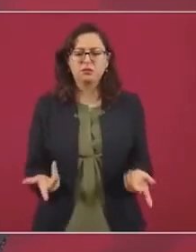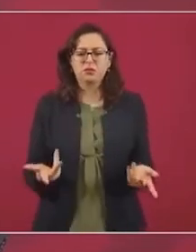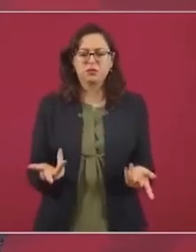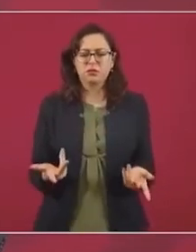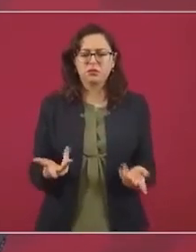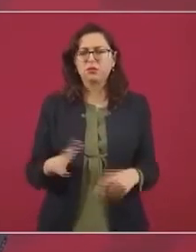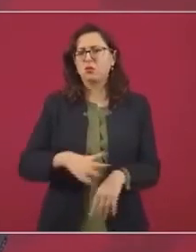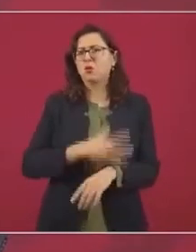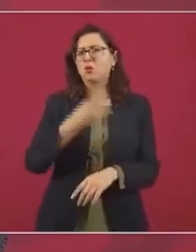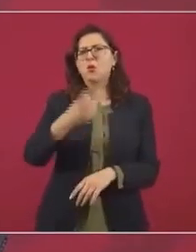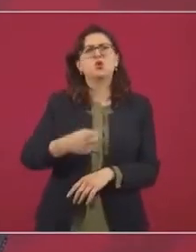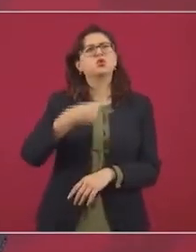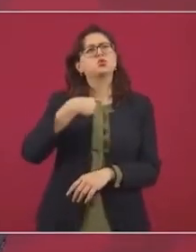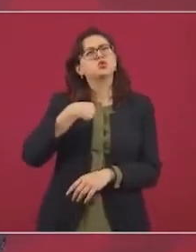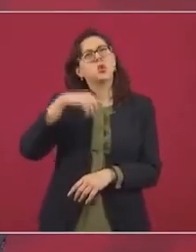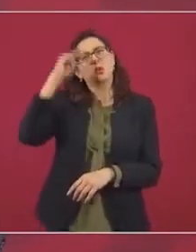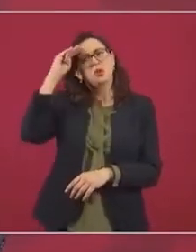mucho que